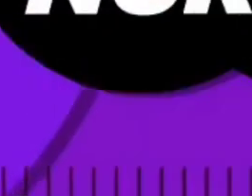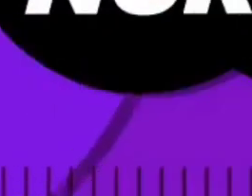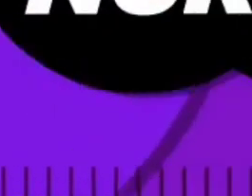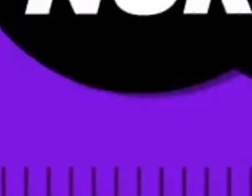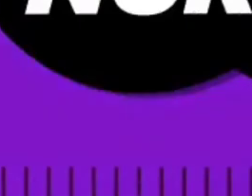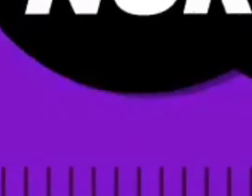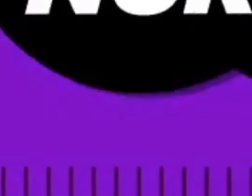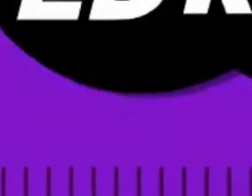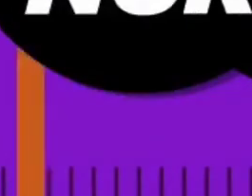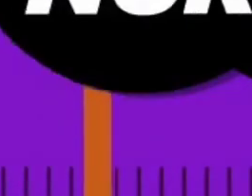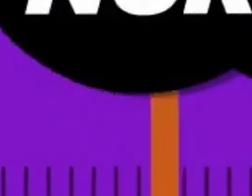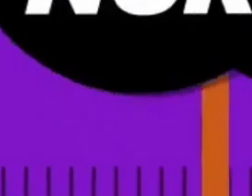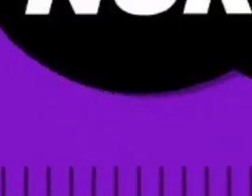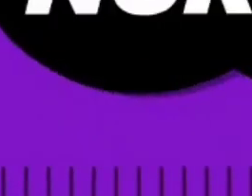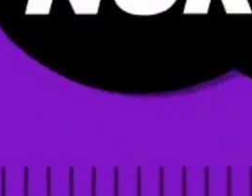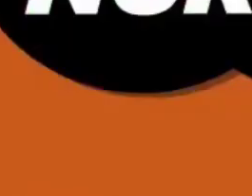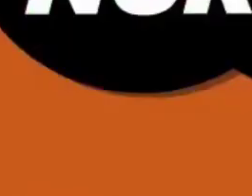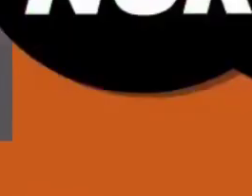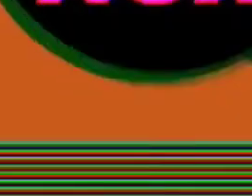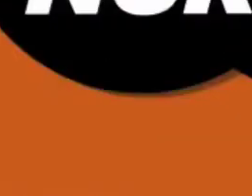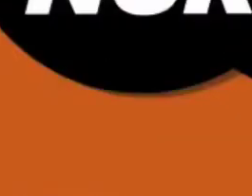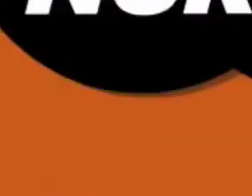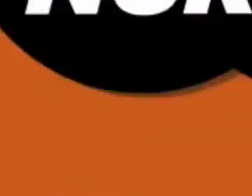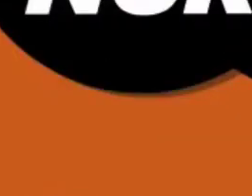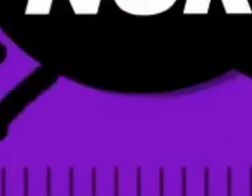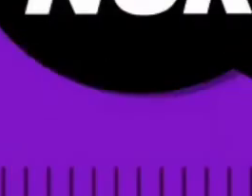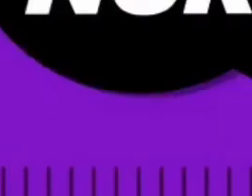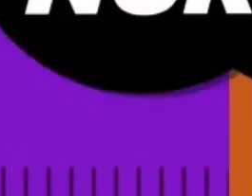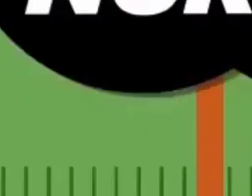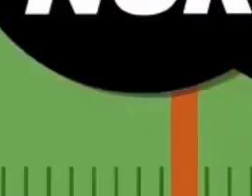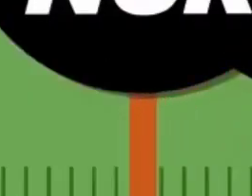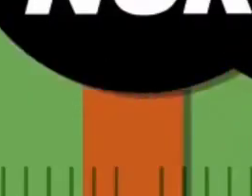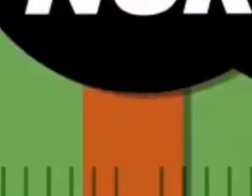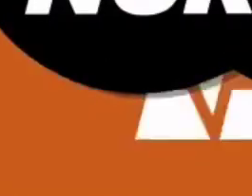destinar, digamos, o son las responsables